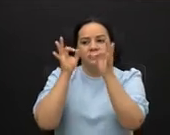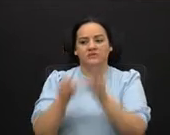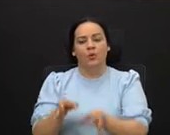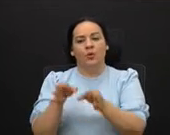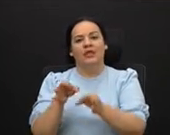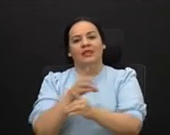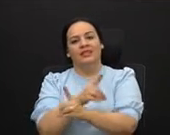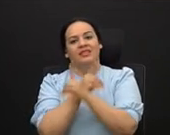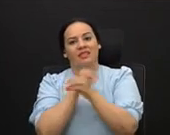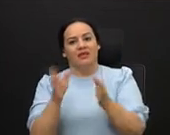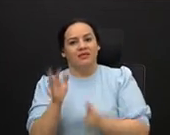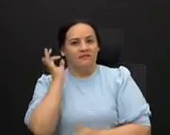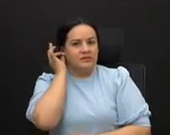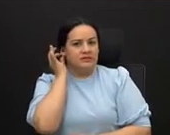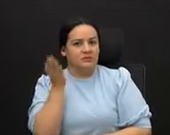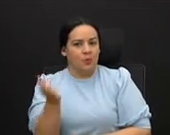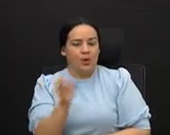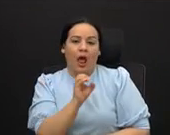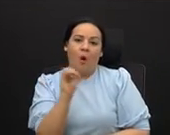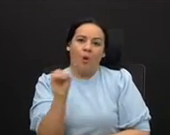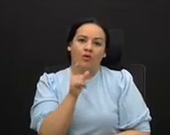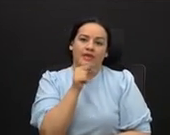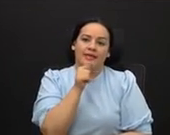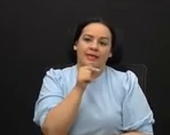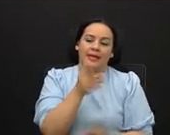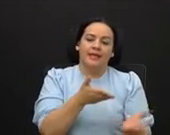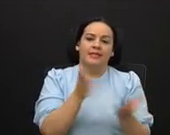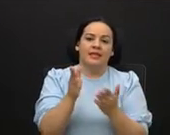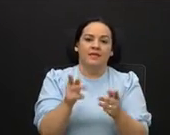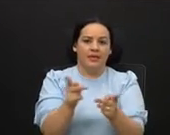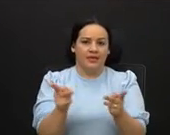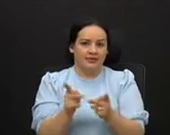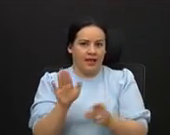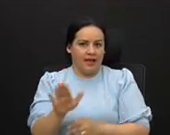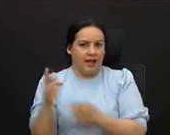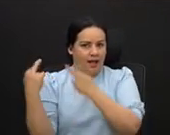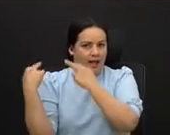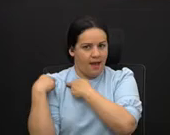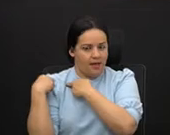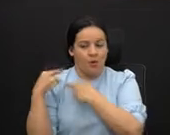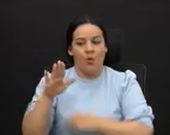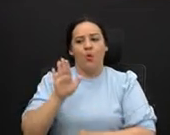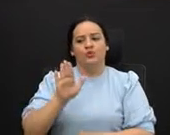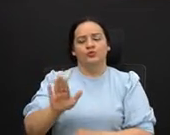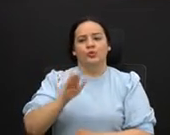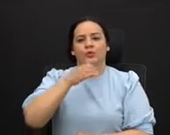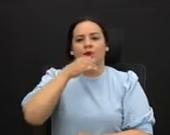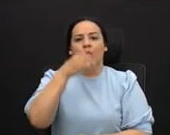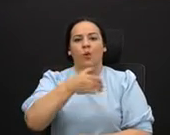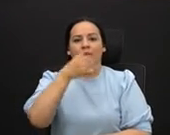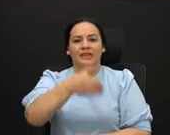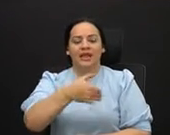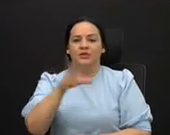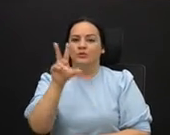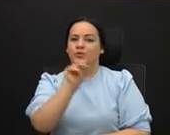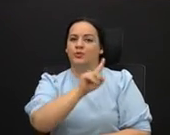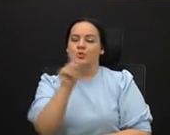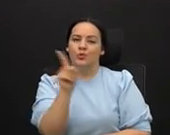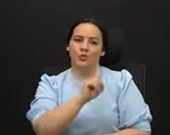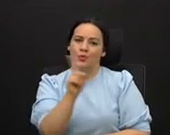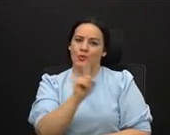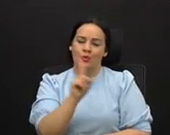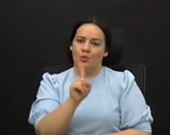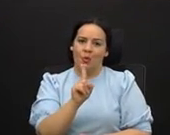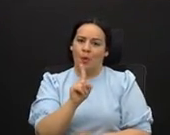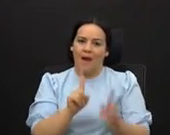defensora o de quien esté llevando ese cargo. Sus recomendaciones no son